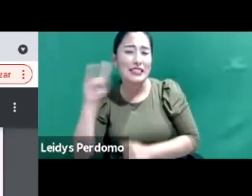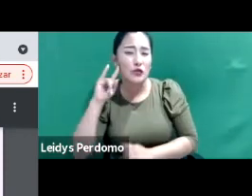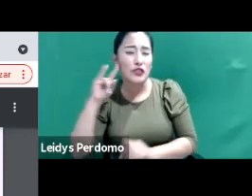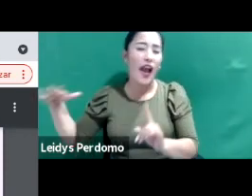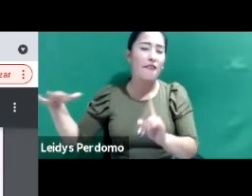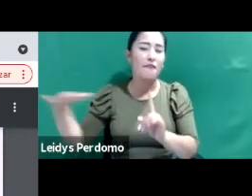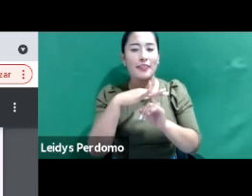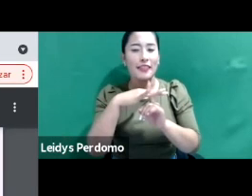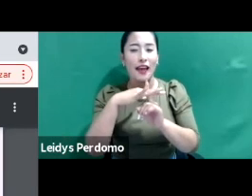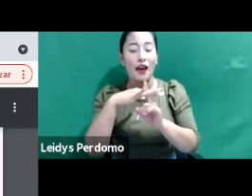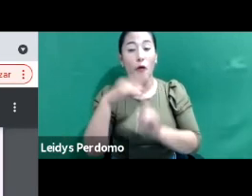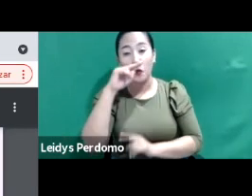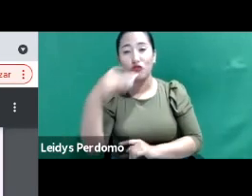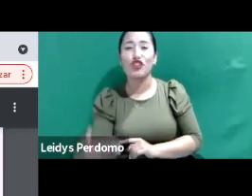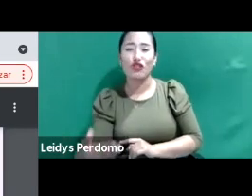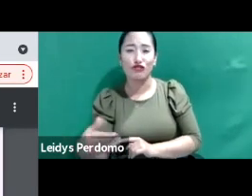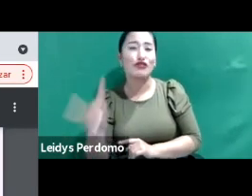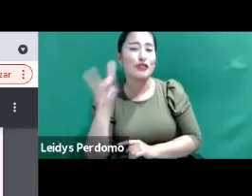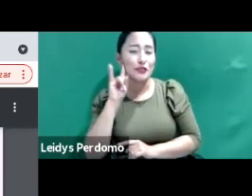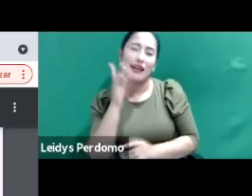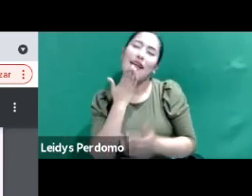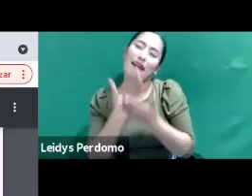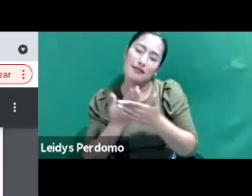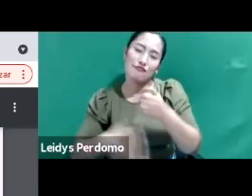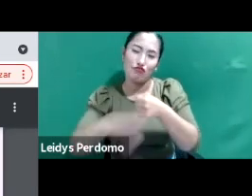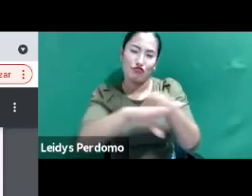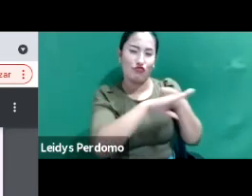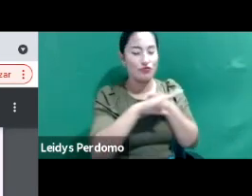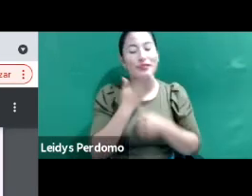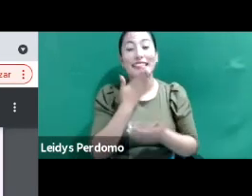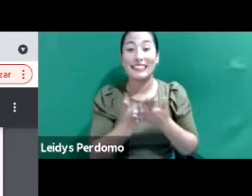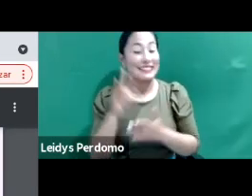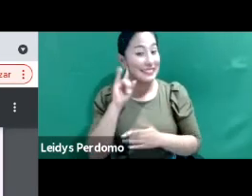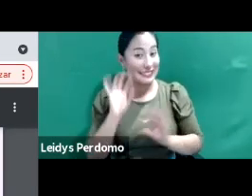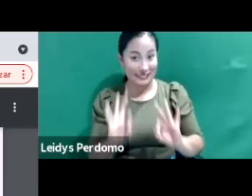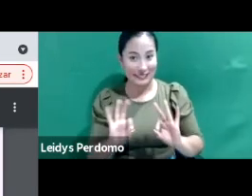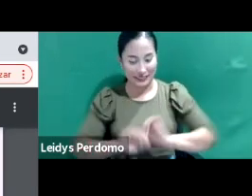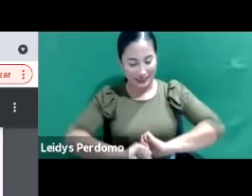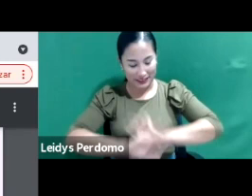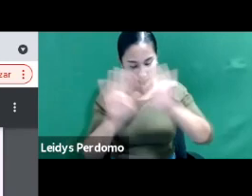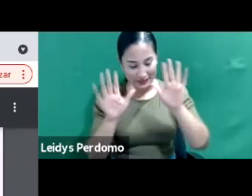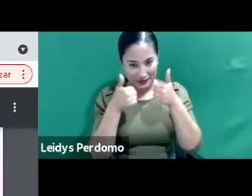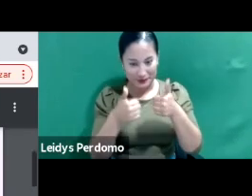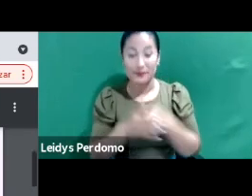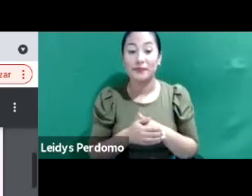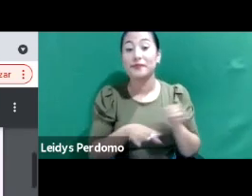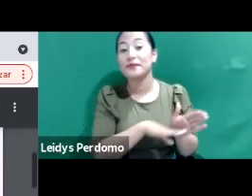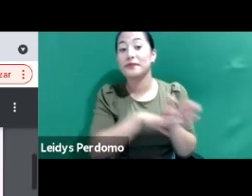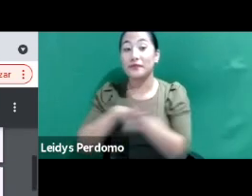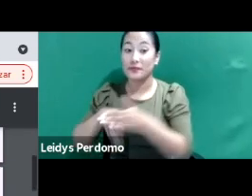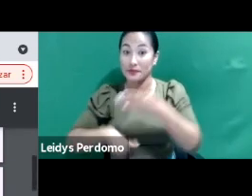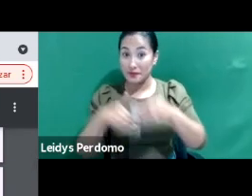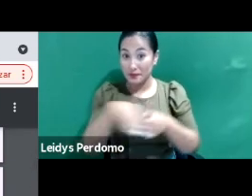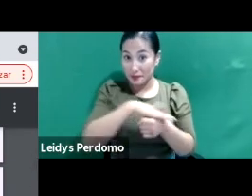Y hay un niño, gracias, para que nos podamos escuchar mejor. Muchas gracias. Listo. Bueno, entonces vamos a comenzar con el caso, si están de